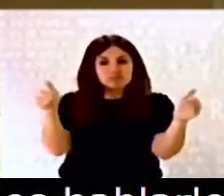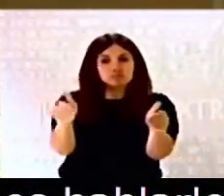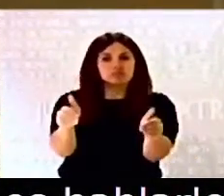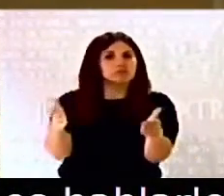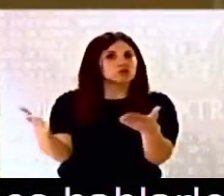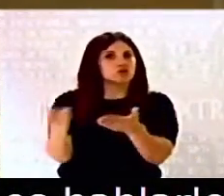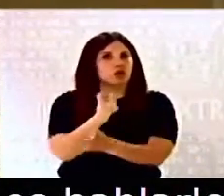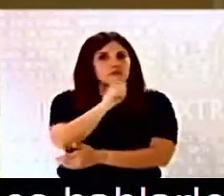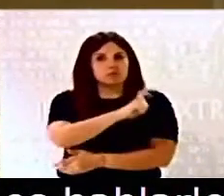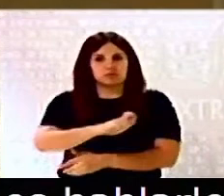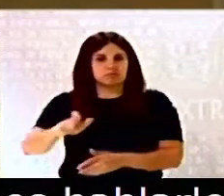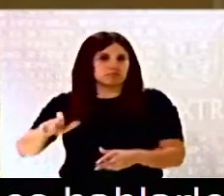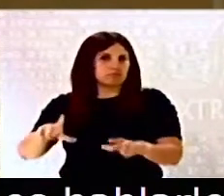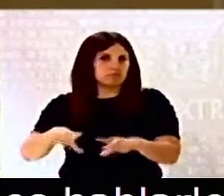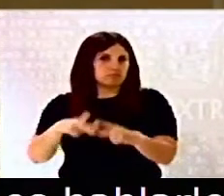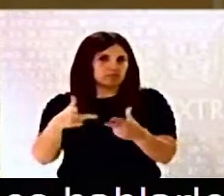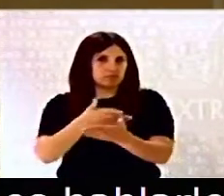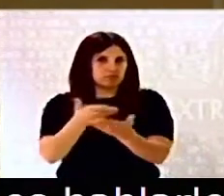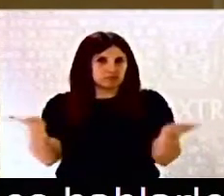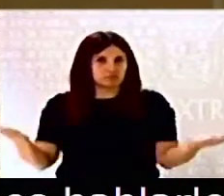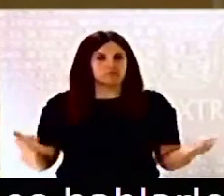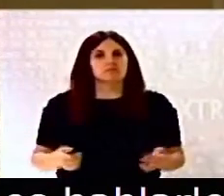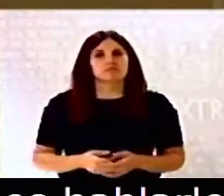a la población, ¿no?